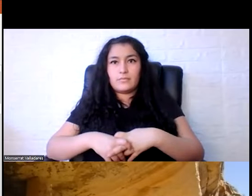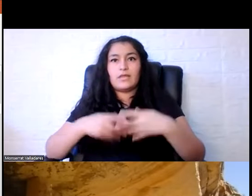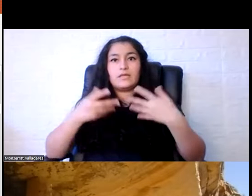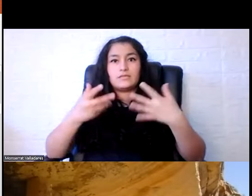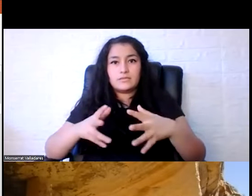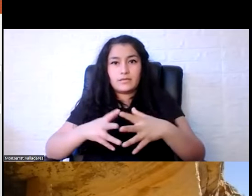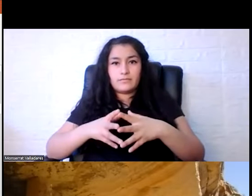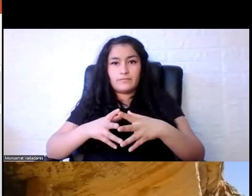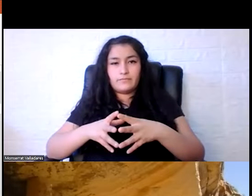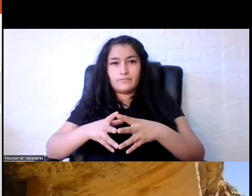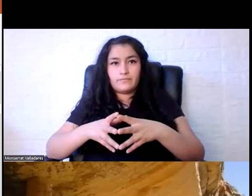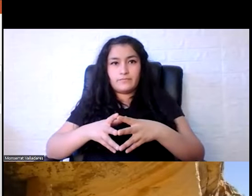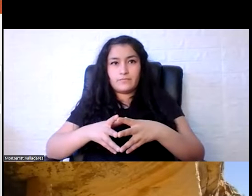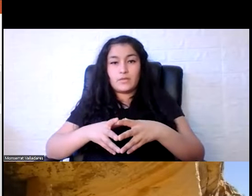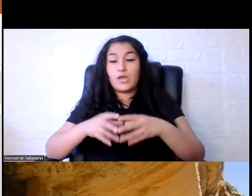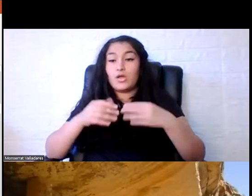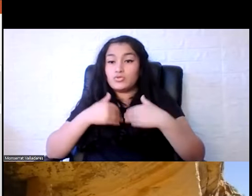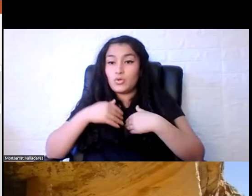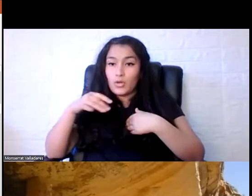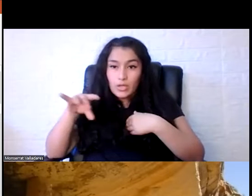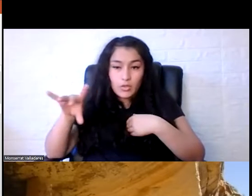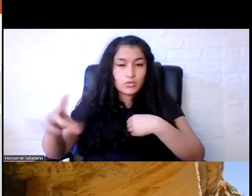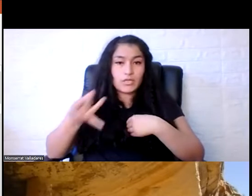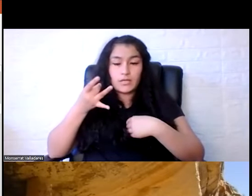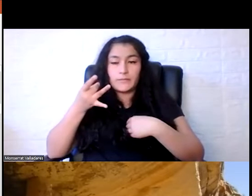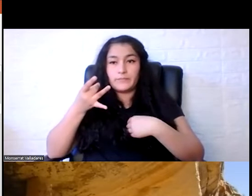la... Encontré que